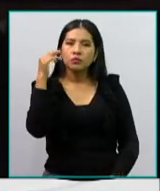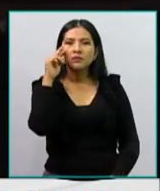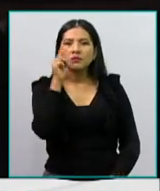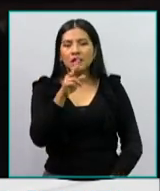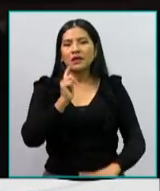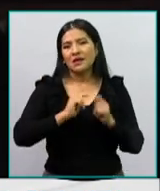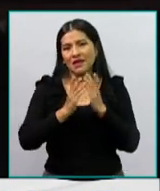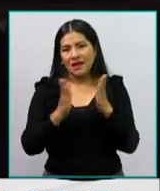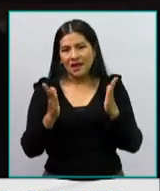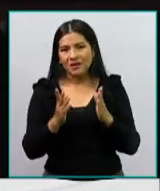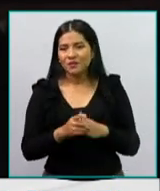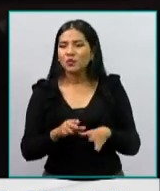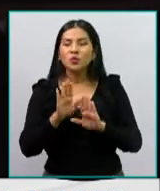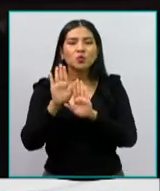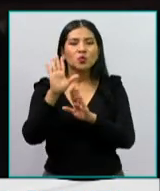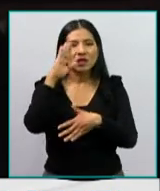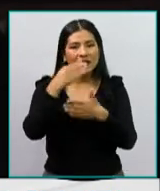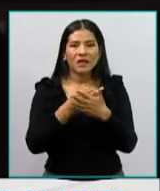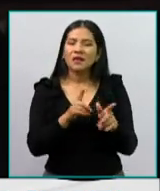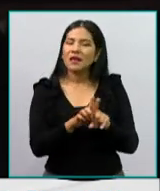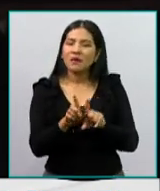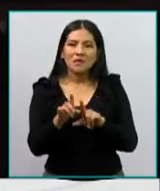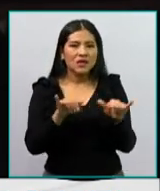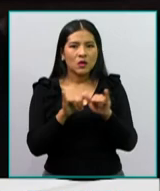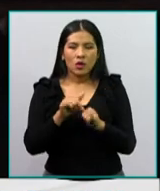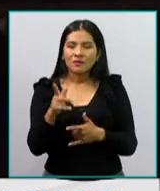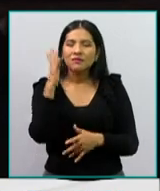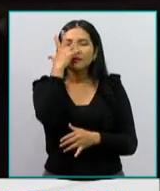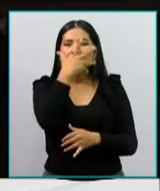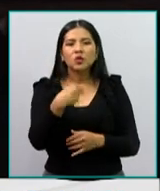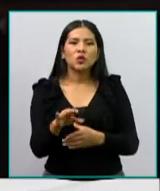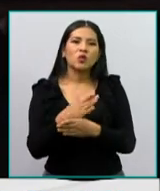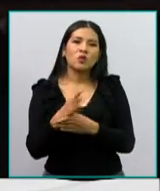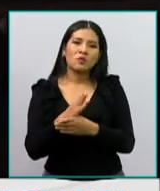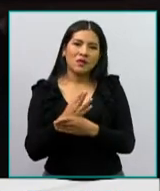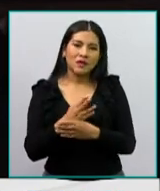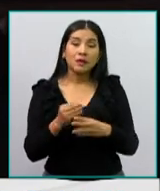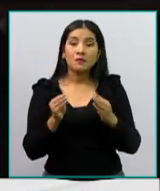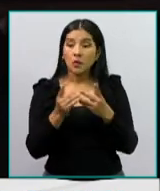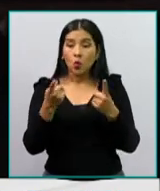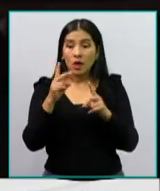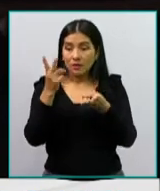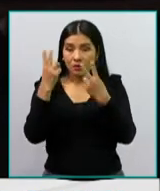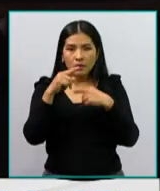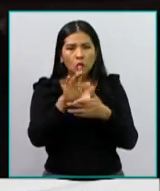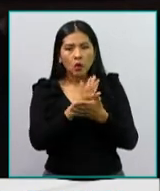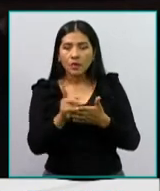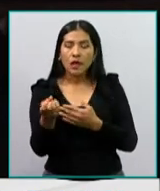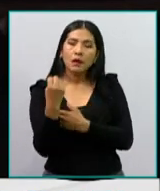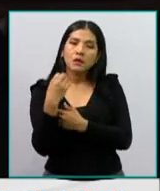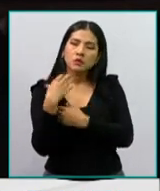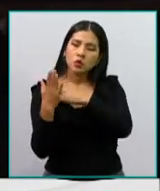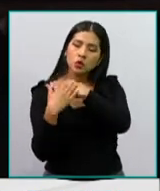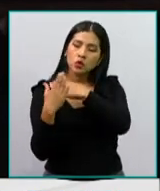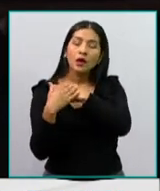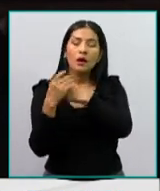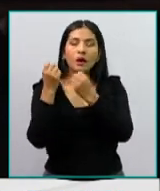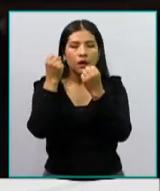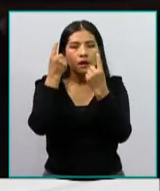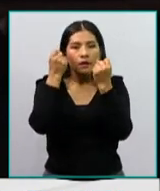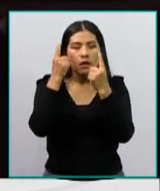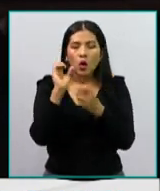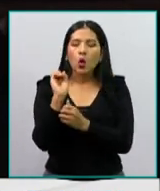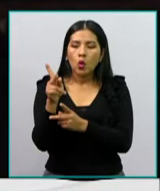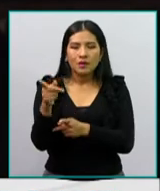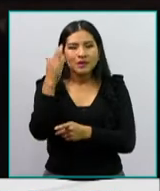hijo. Entonces, es lindo compartir eso, ¿no? Y ella cuando ve mis obras me dice, mamá, esto, y yo le hago caso porque ella ha